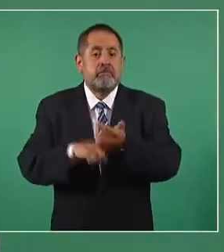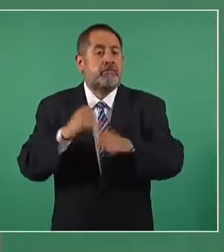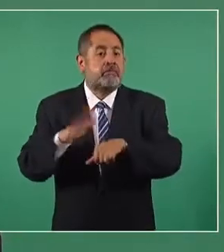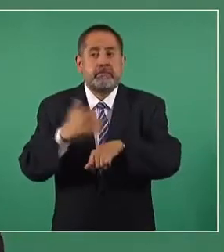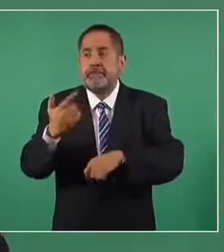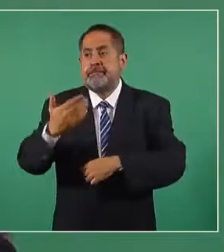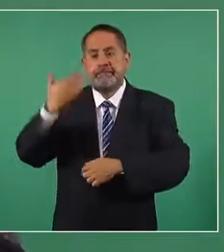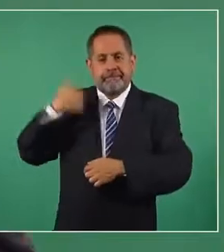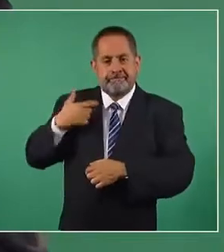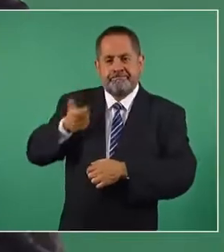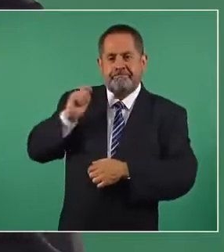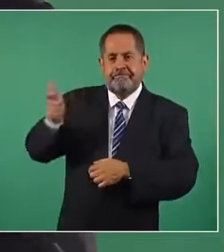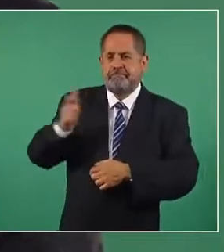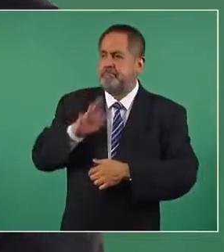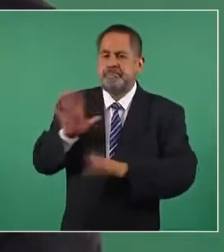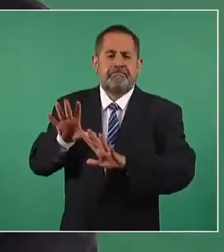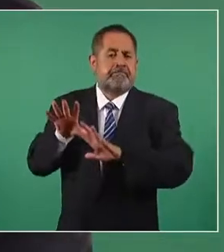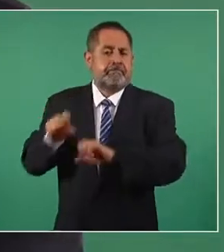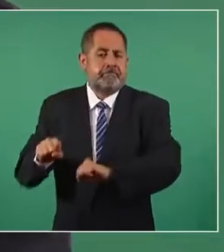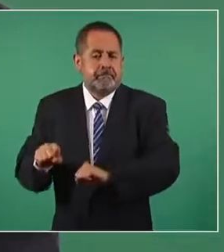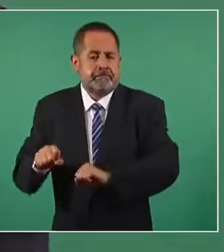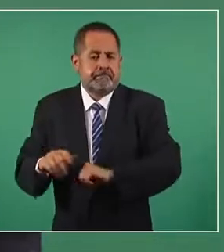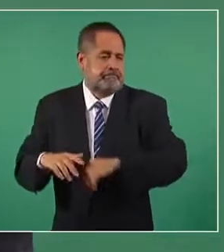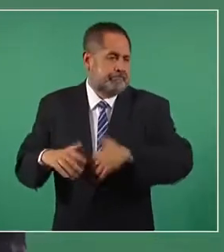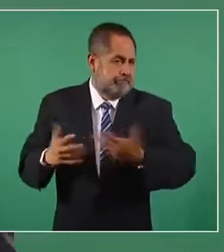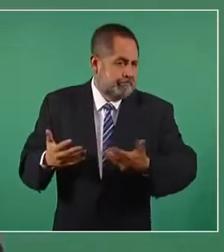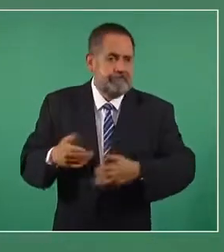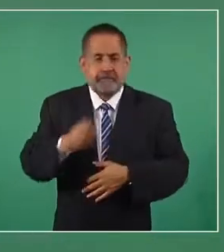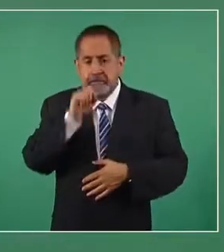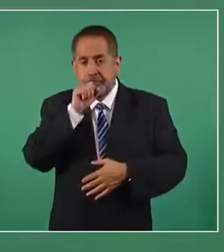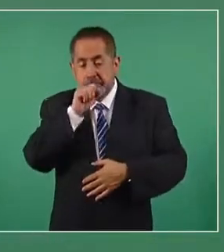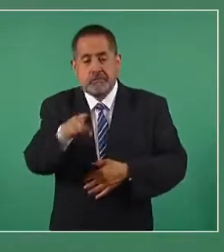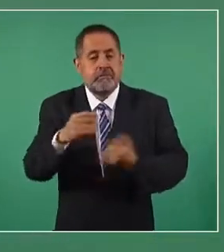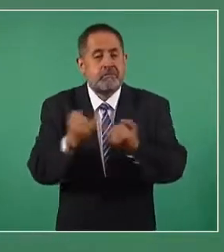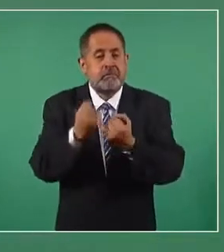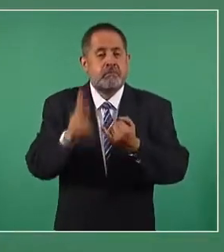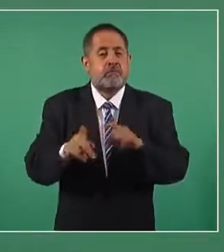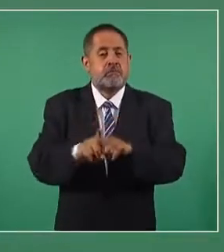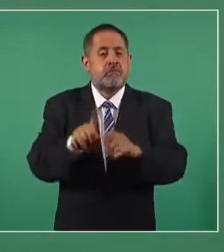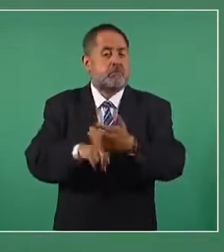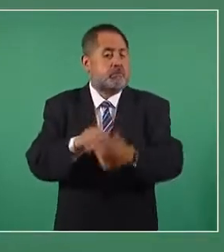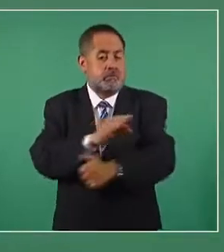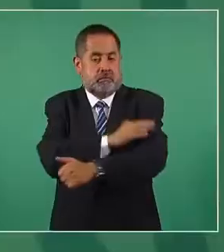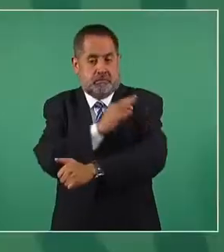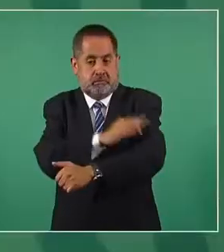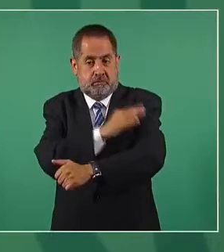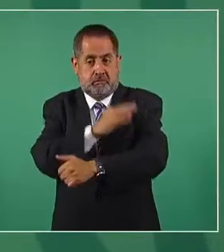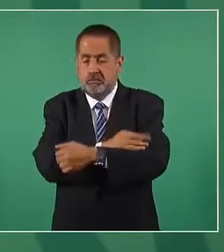Esto mismo aplica para la compra de vacunas.